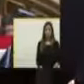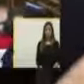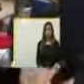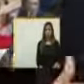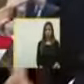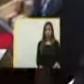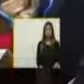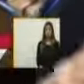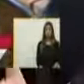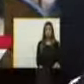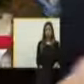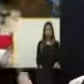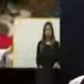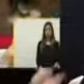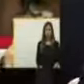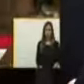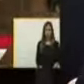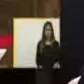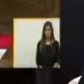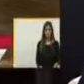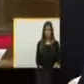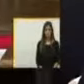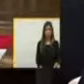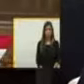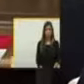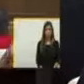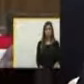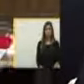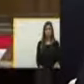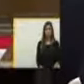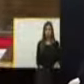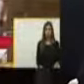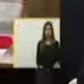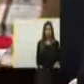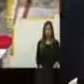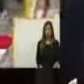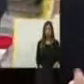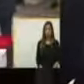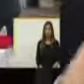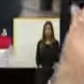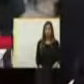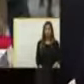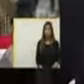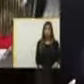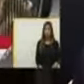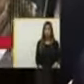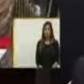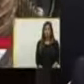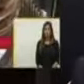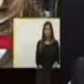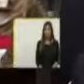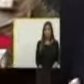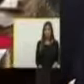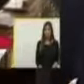puede venir con esta cosa de que aquí vale todo con tal de echar a Rajoy. Y la segunda, si hay un gobierno de coalición, tiene que haber corresponsabilidad en